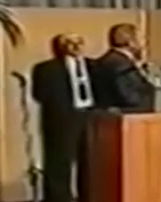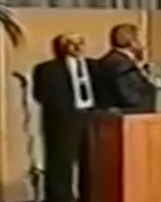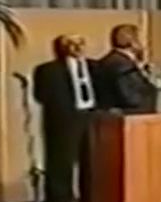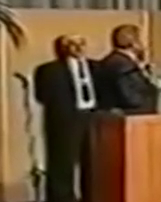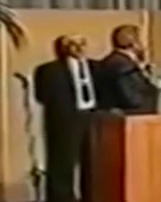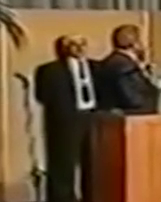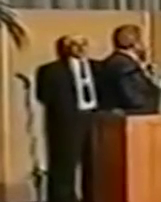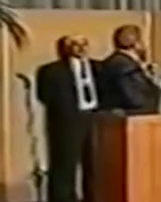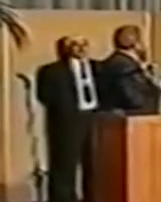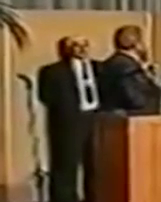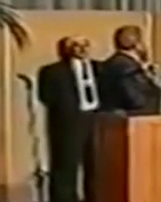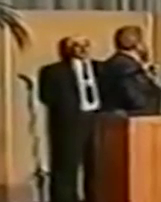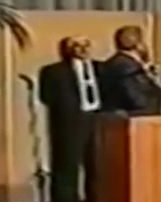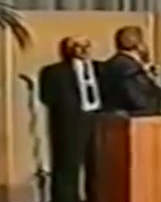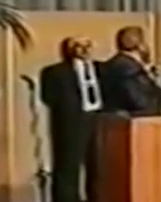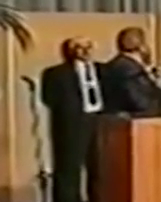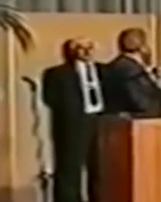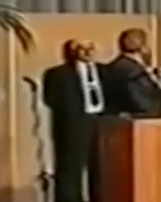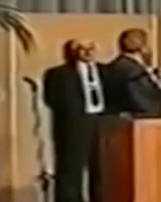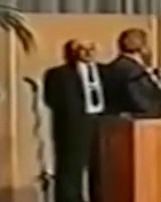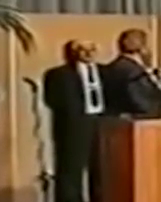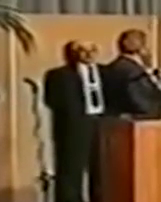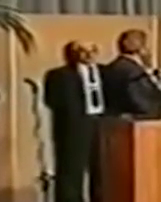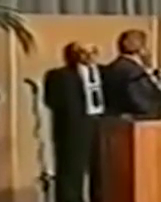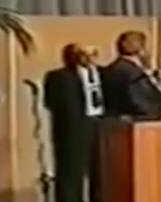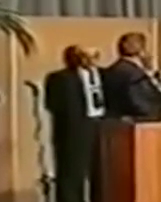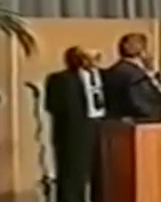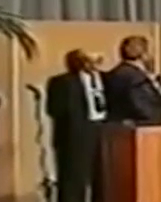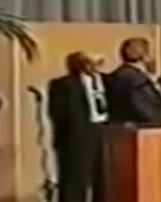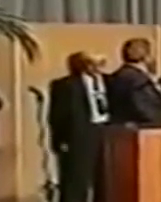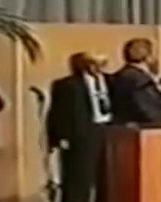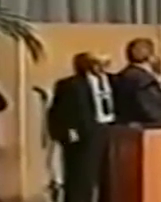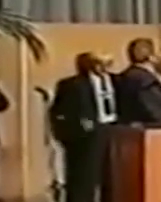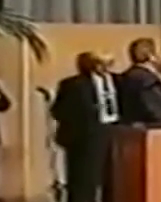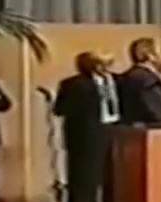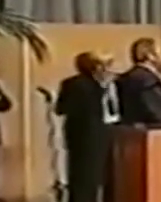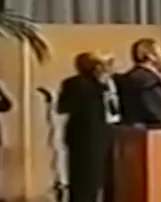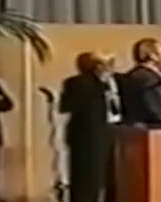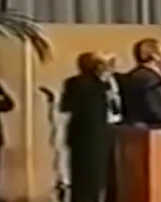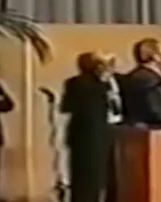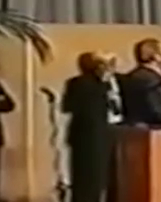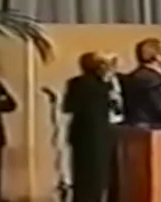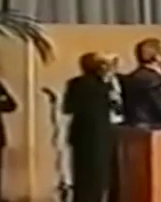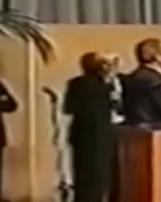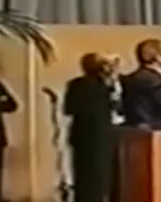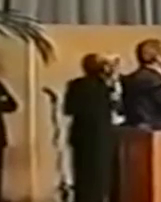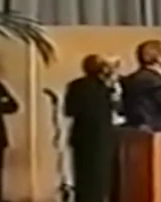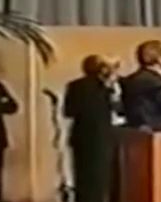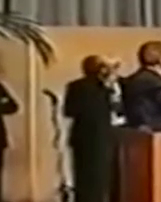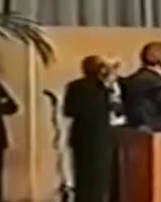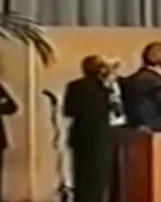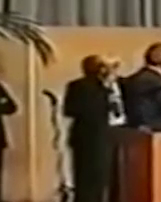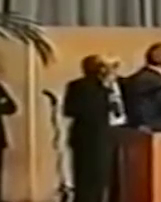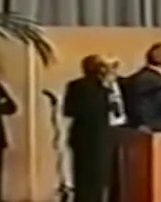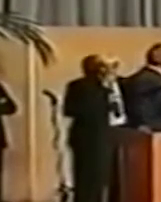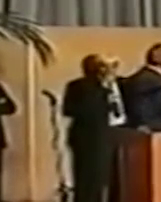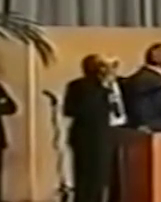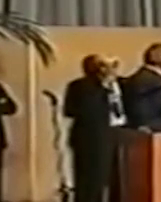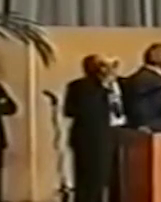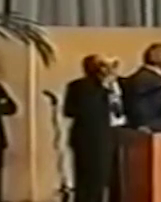nombre de quien se gobierna. Lo importante es que el pueblo tenga el poder,